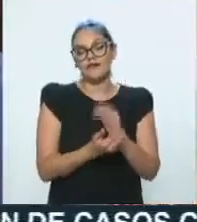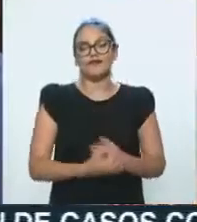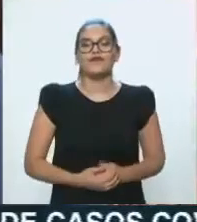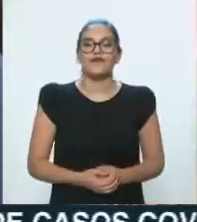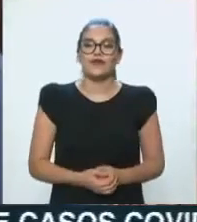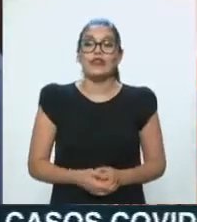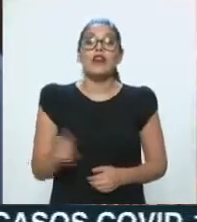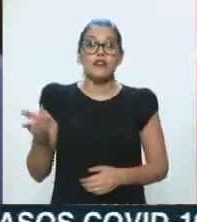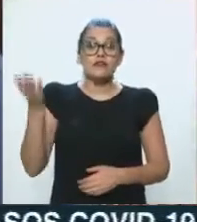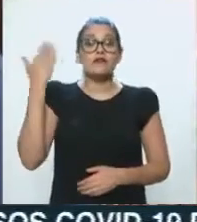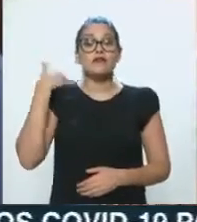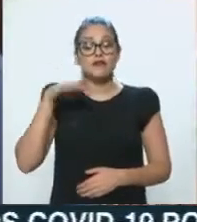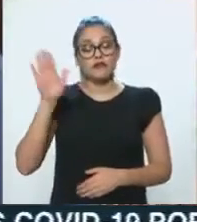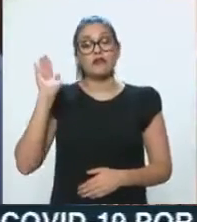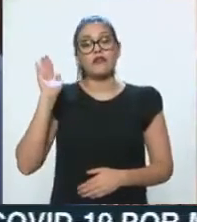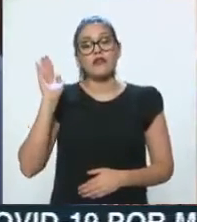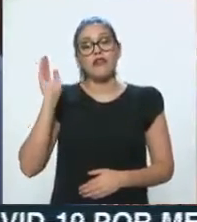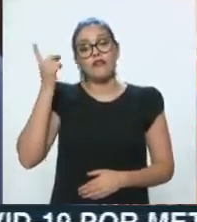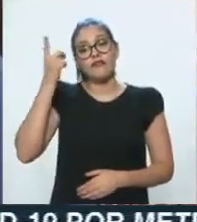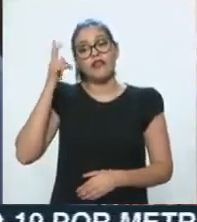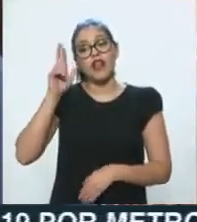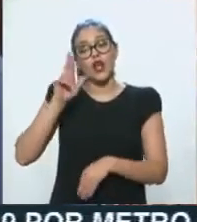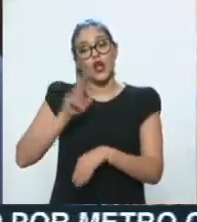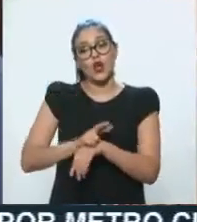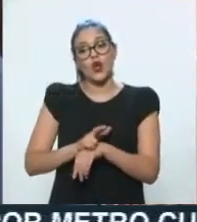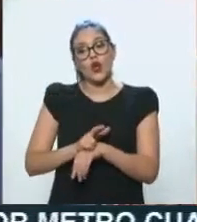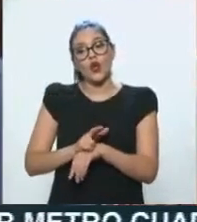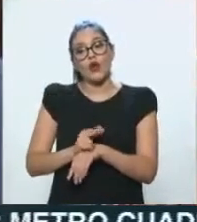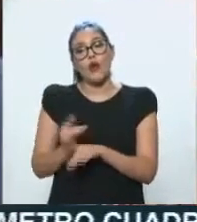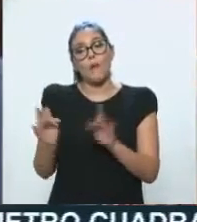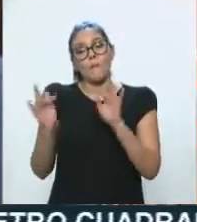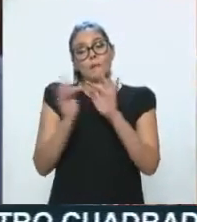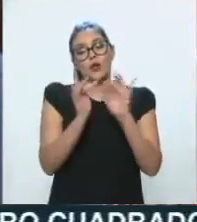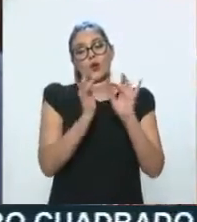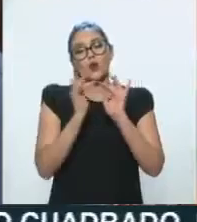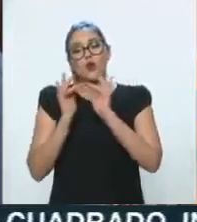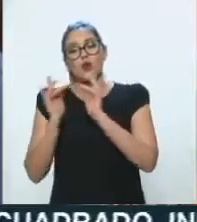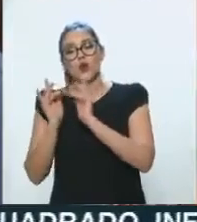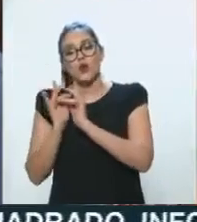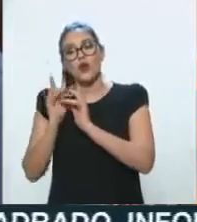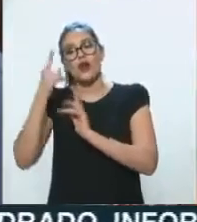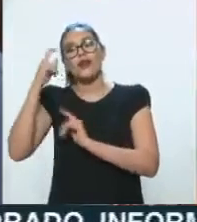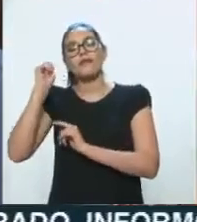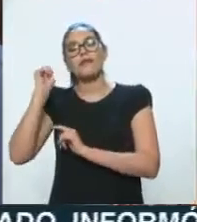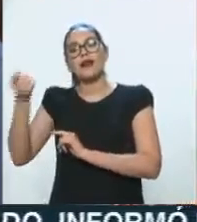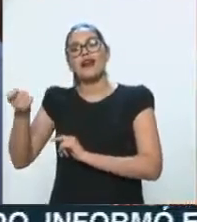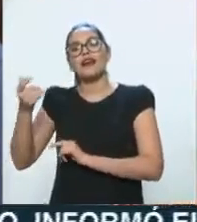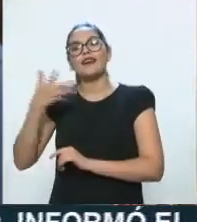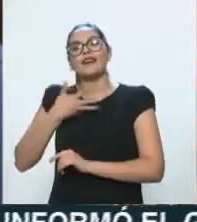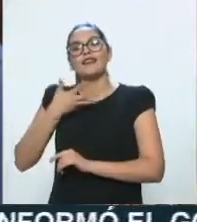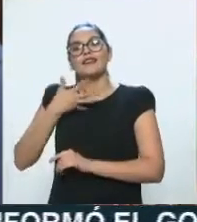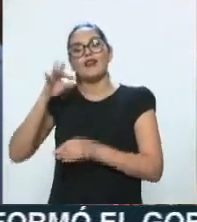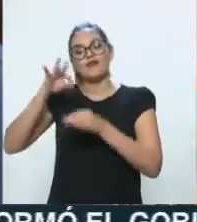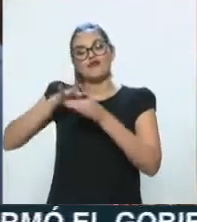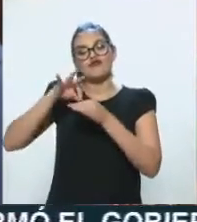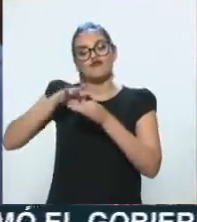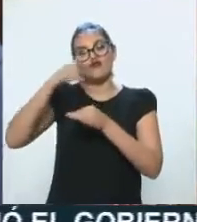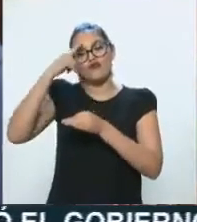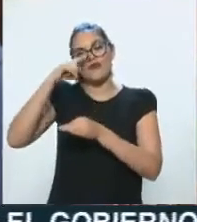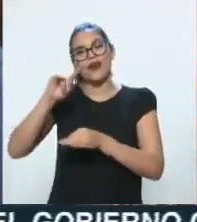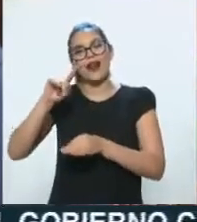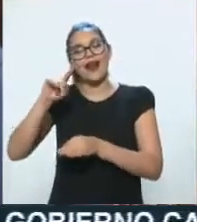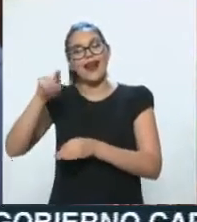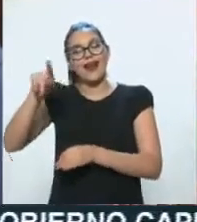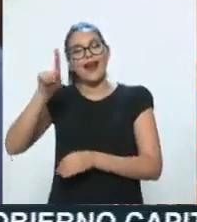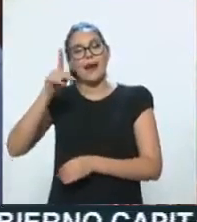director de vinculación internacional de la campaña de enrique peña nieto y que